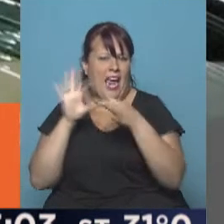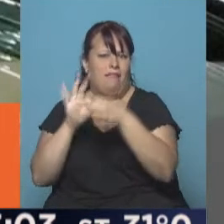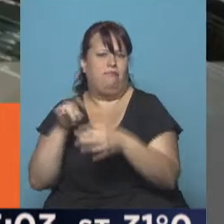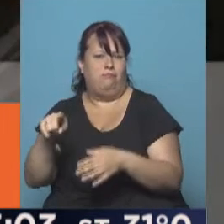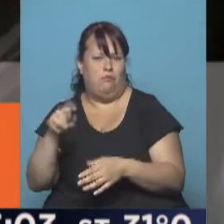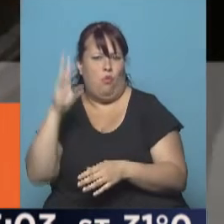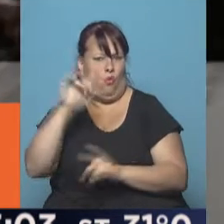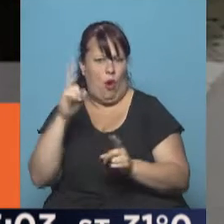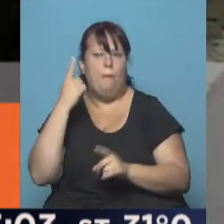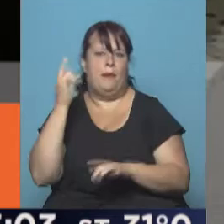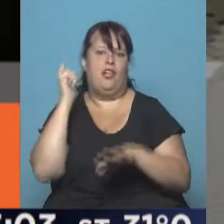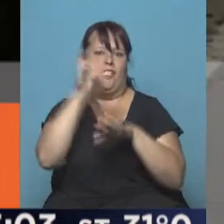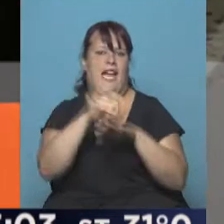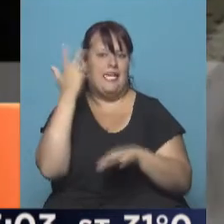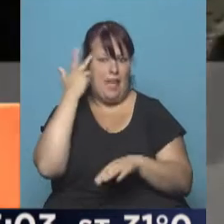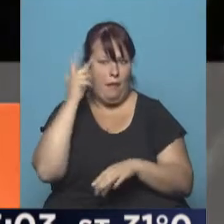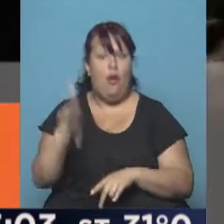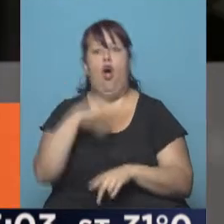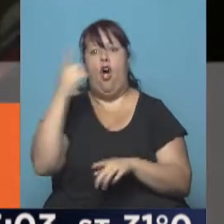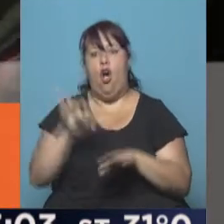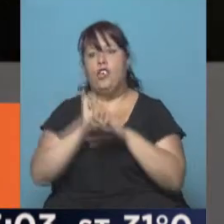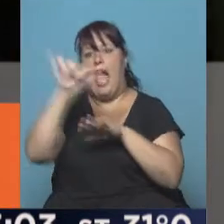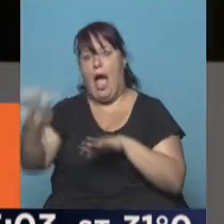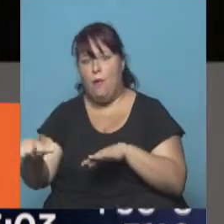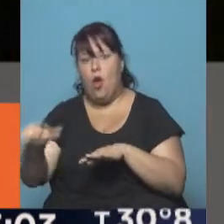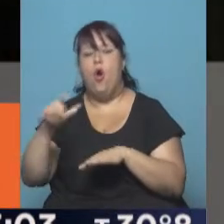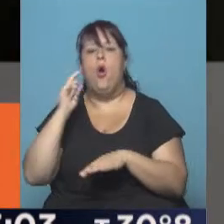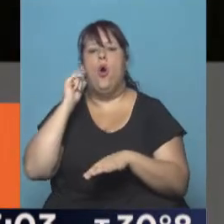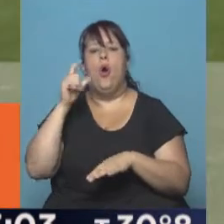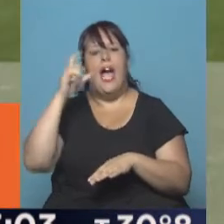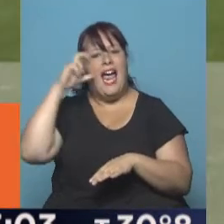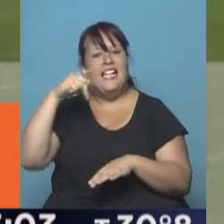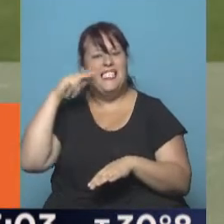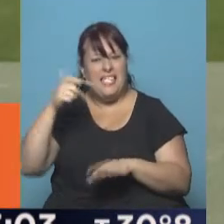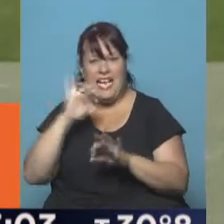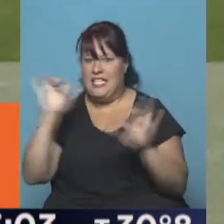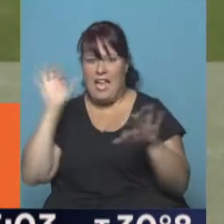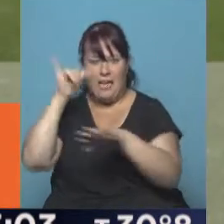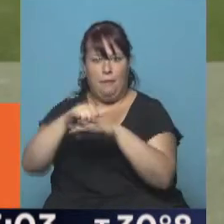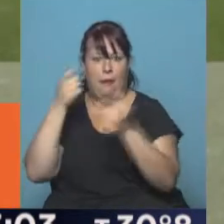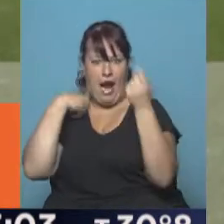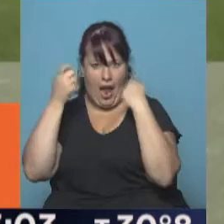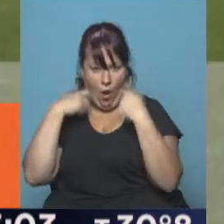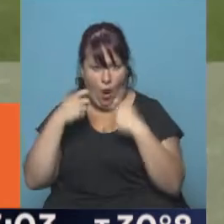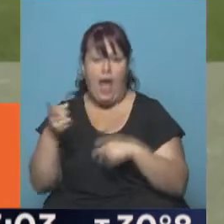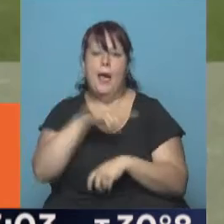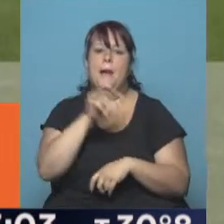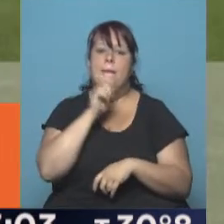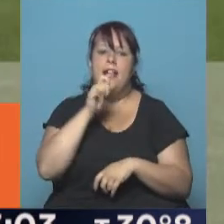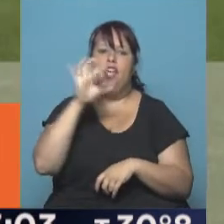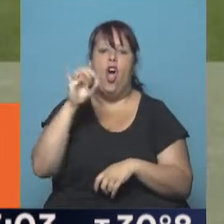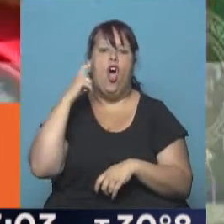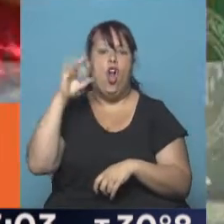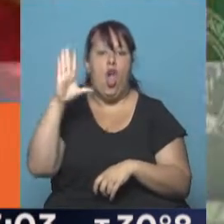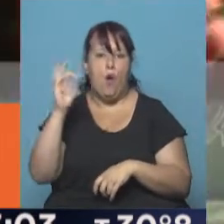directa con el club. Llegará a San Pablo. Otro vuelo con los restos de Gustavo Encina ya arribó a Paraguay y los periodistas de O Globo